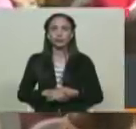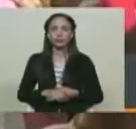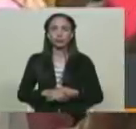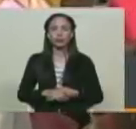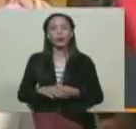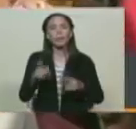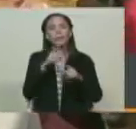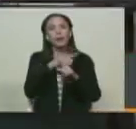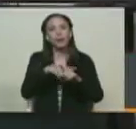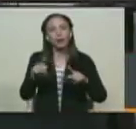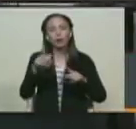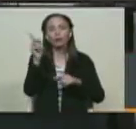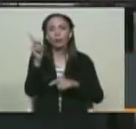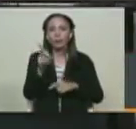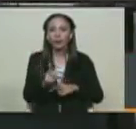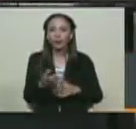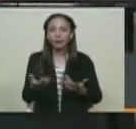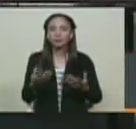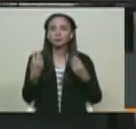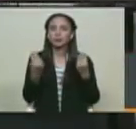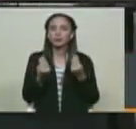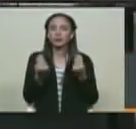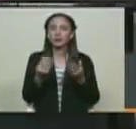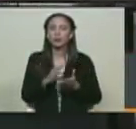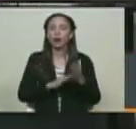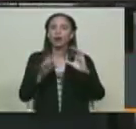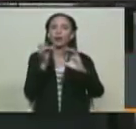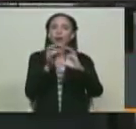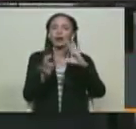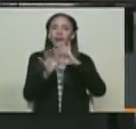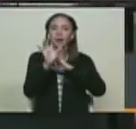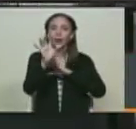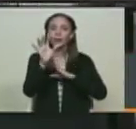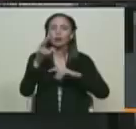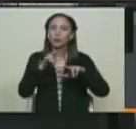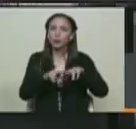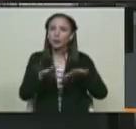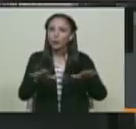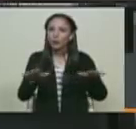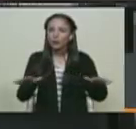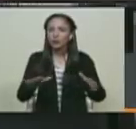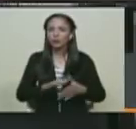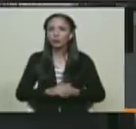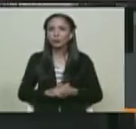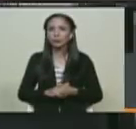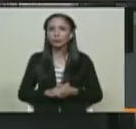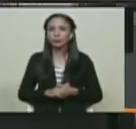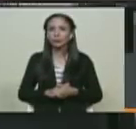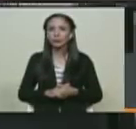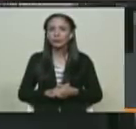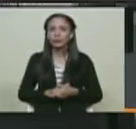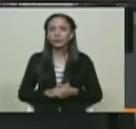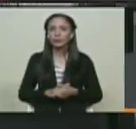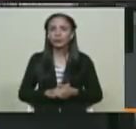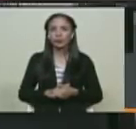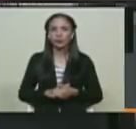Pero además, distribuimos por carné de la patria para nuestros niños y nuestras